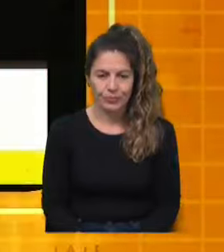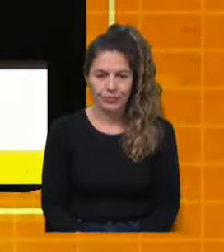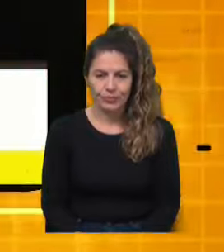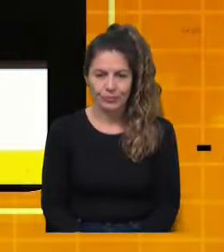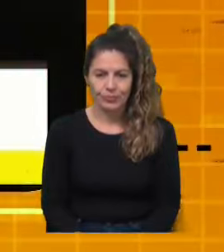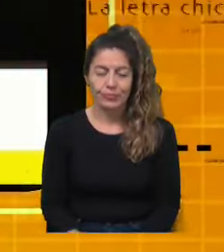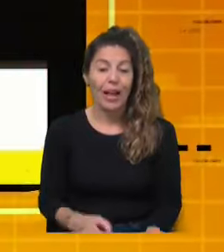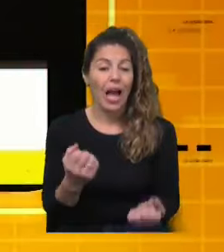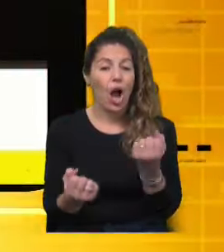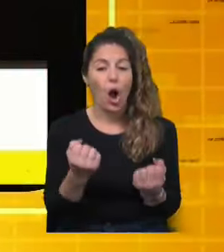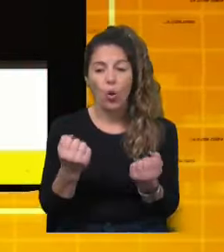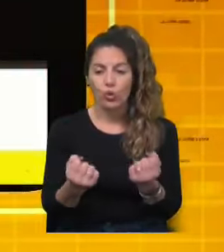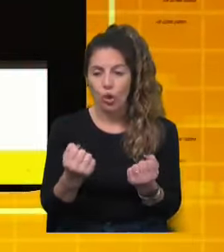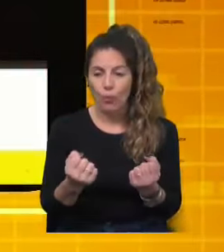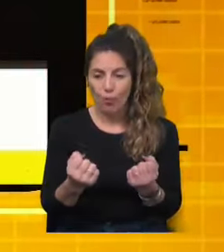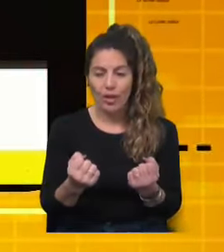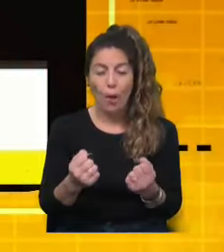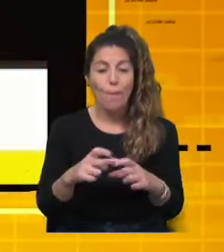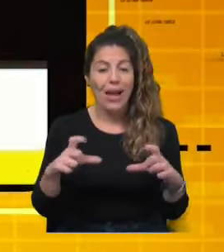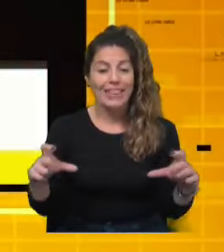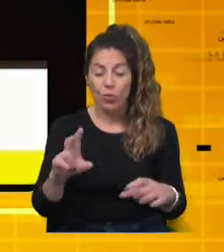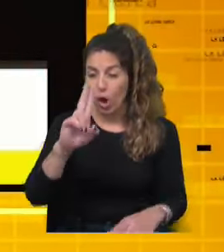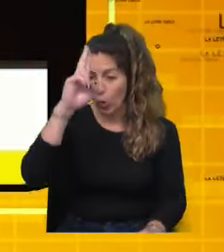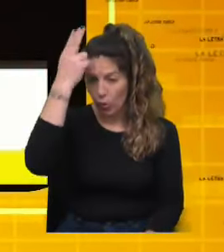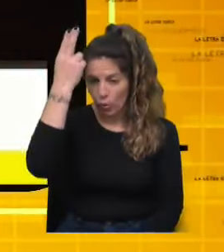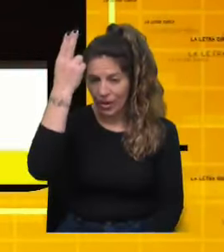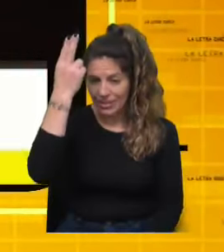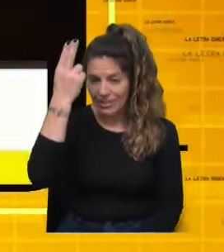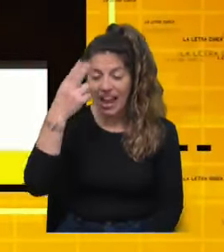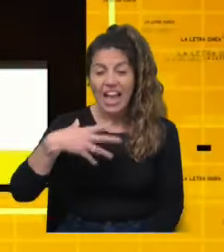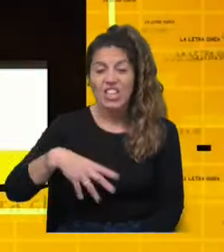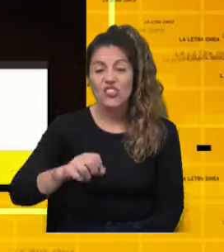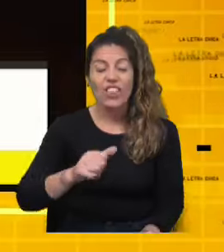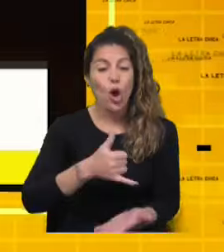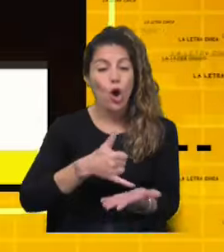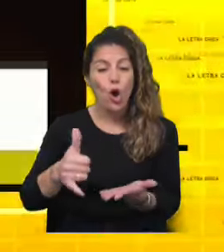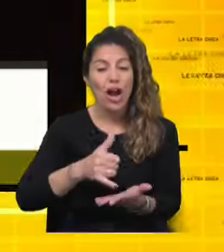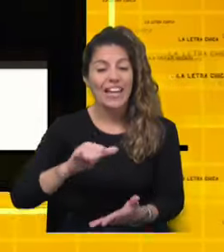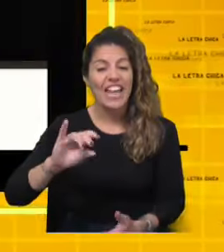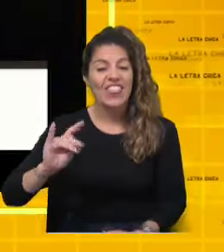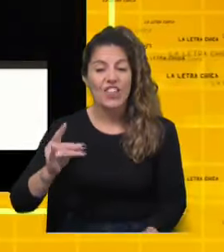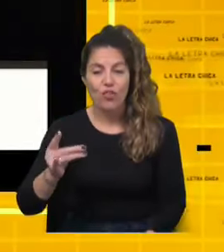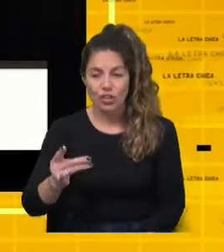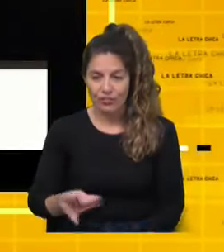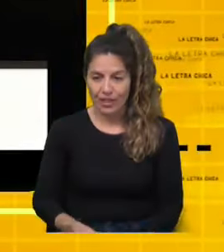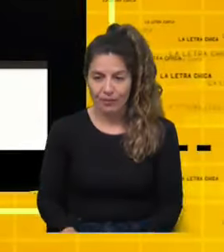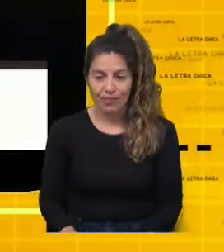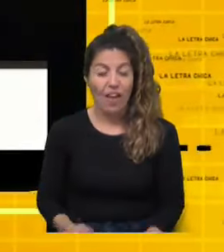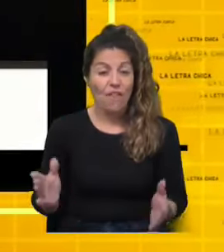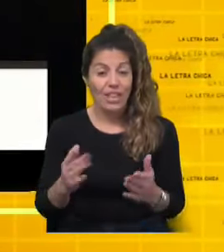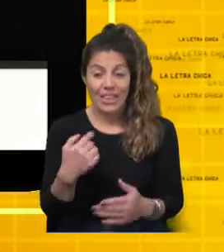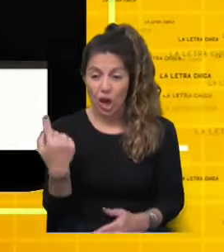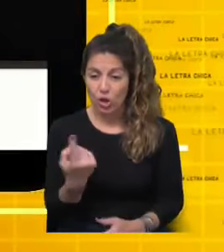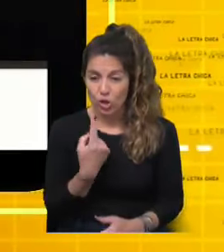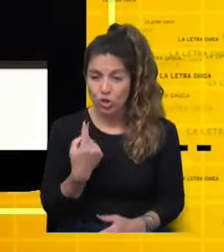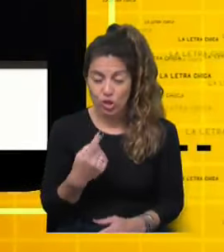Este es el automóvil Volkswagen Vento con matrícula uruguaya que está trayendo cocaína de Bolivia. Frente a nosotros se